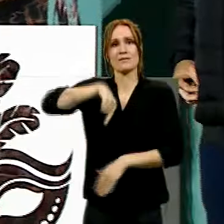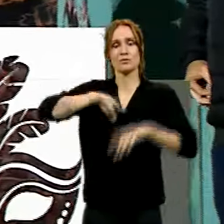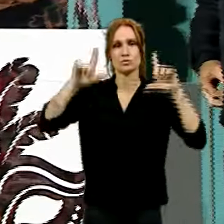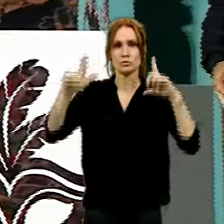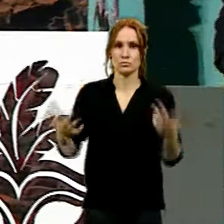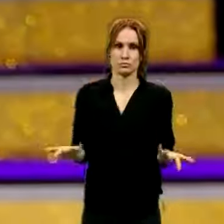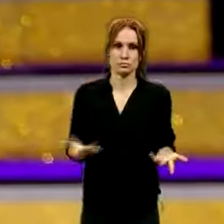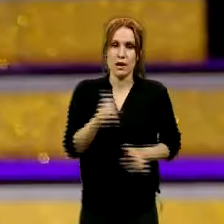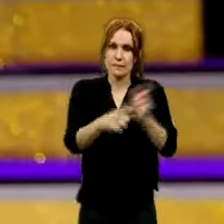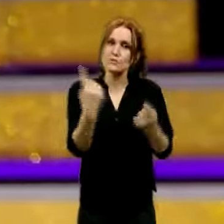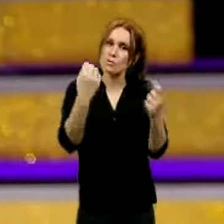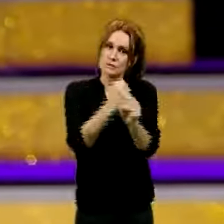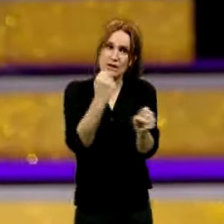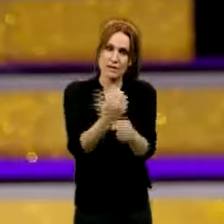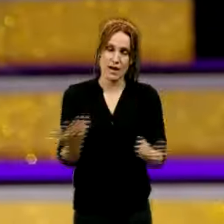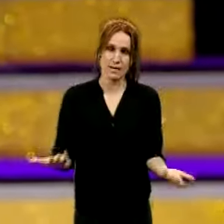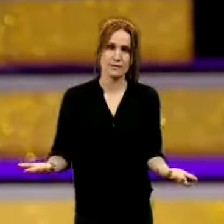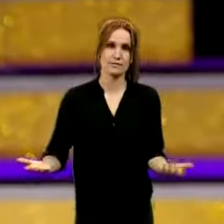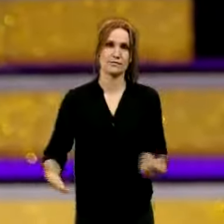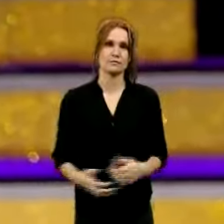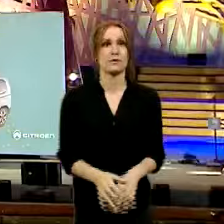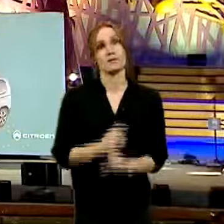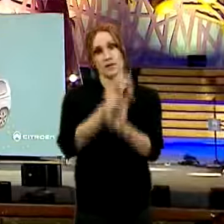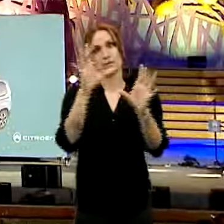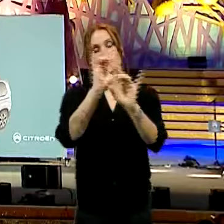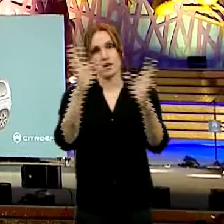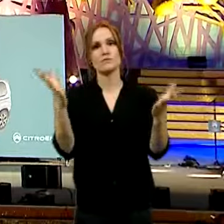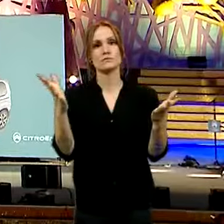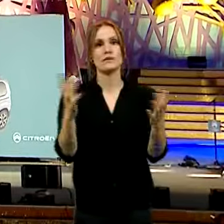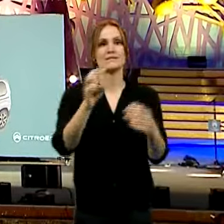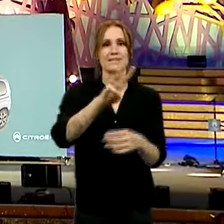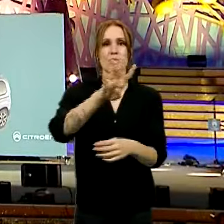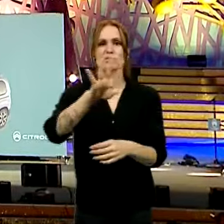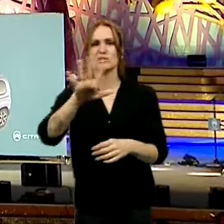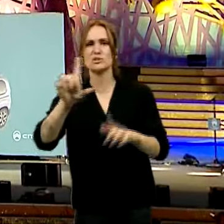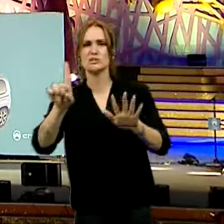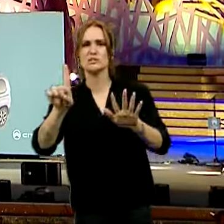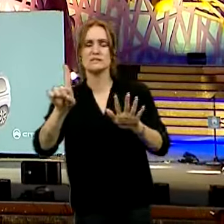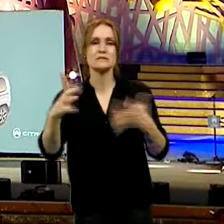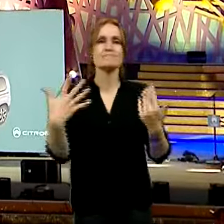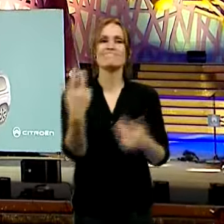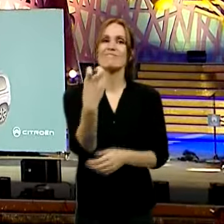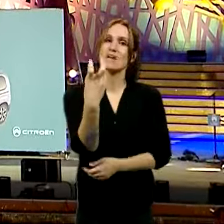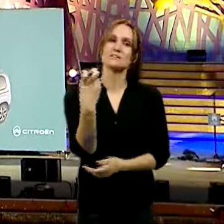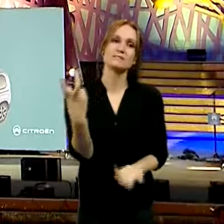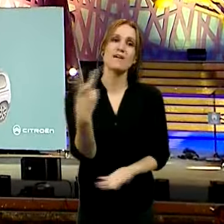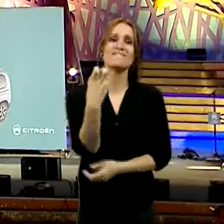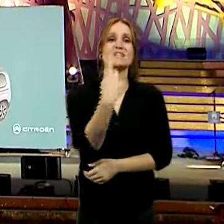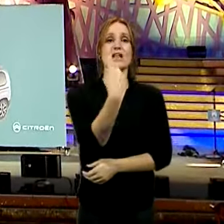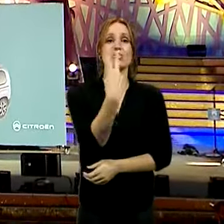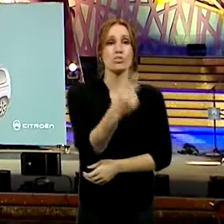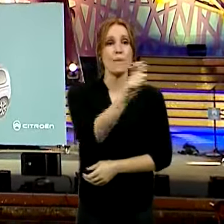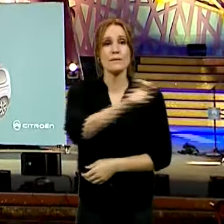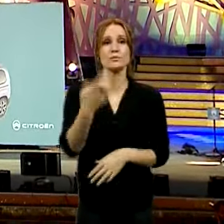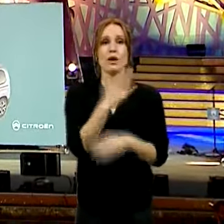gente que trabaja, ¿eh? Ah, claro, claro. 3, 4, 5, 6, me faltan dos más. Dos representantes